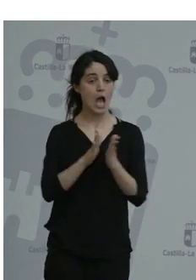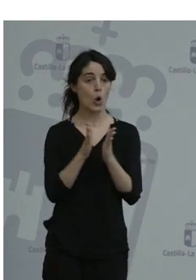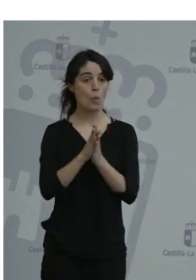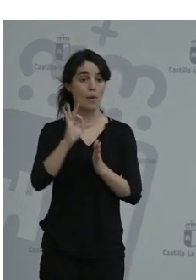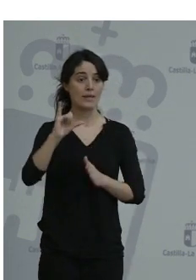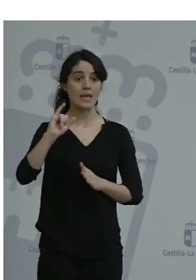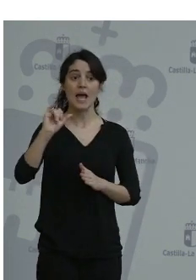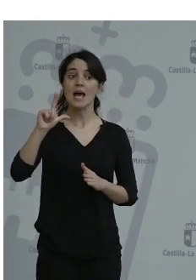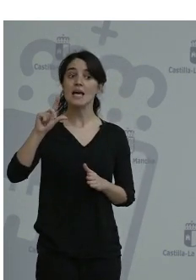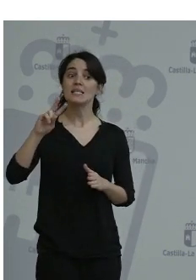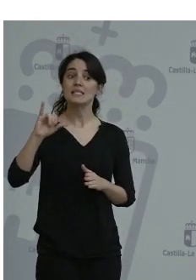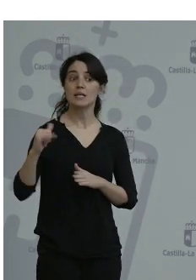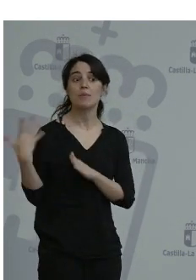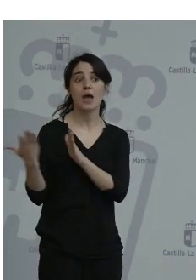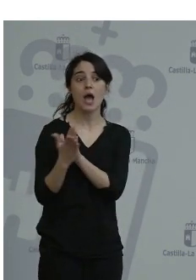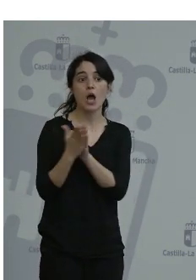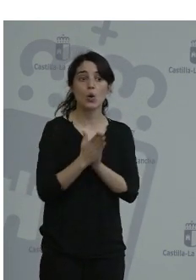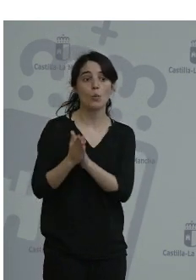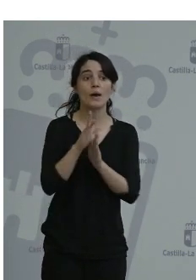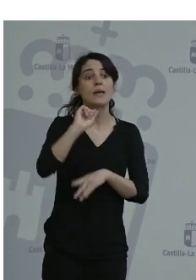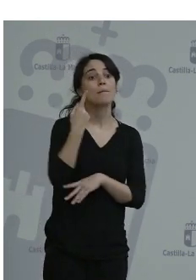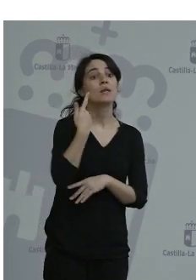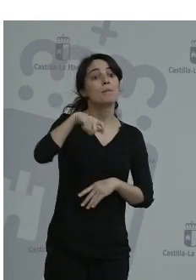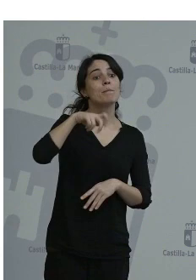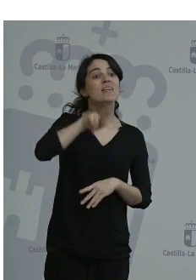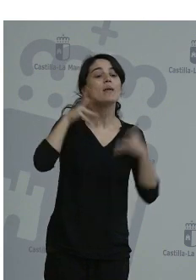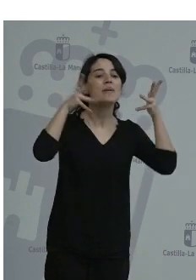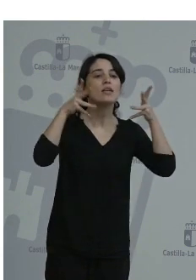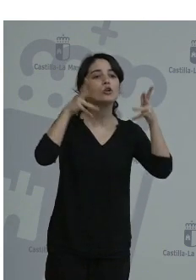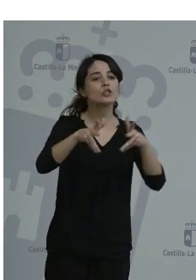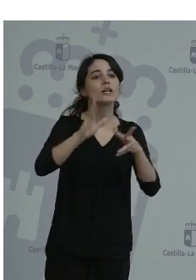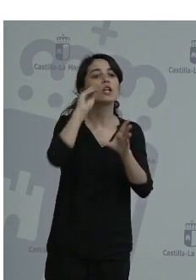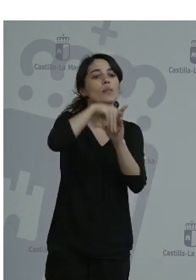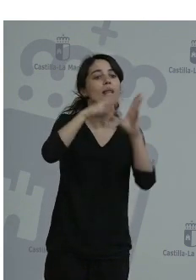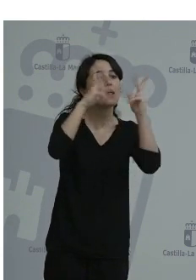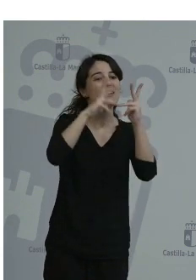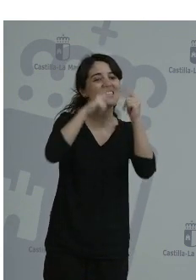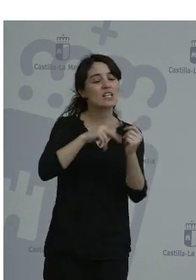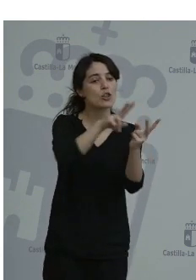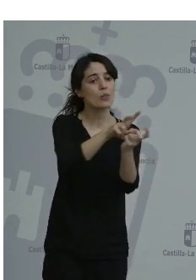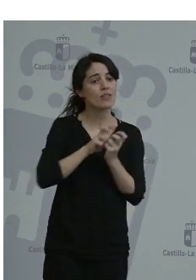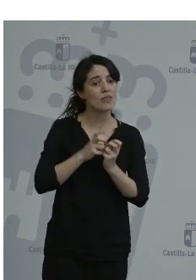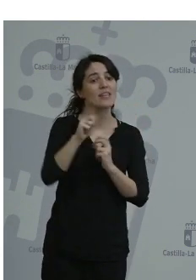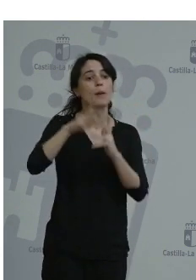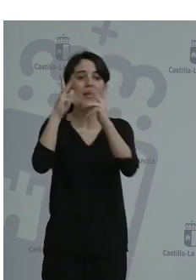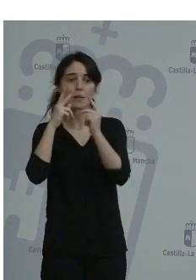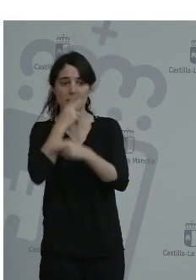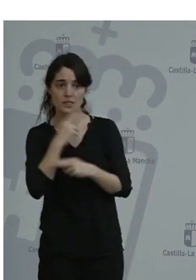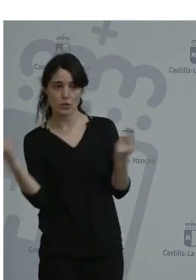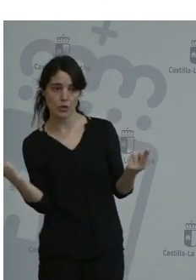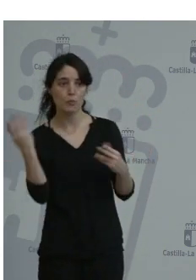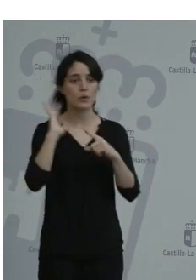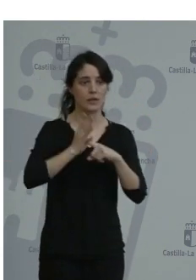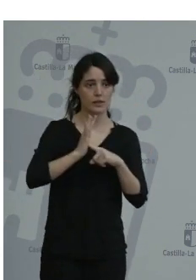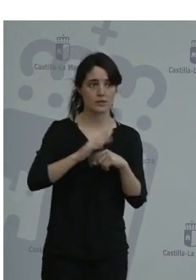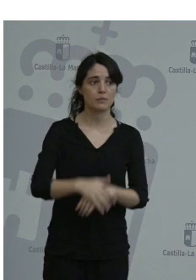don José Miguel Camacho Sánchez, viceconsejero de Administración Local de la Consejería de Hacienda y Administraciones Públicas de Castilla-La